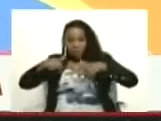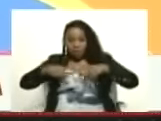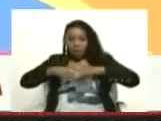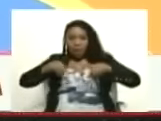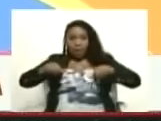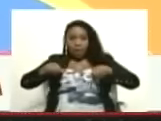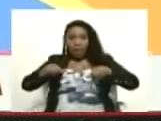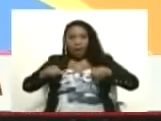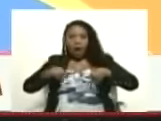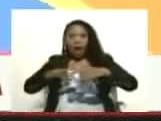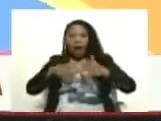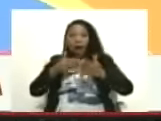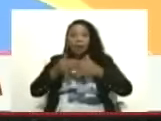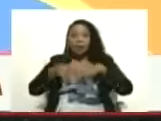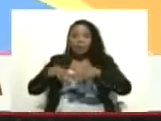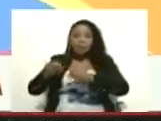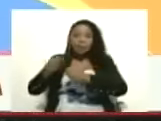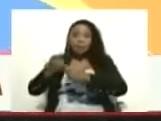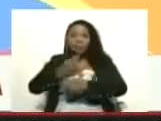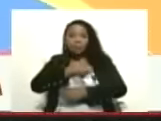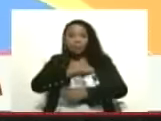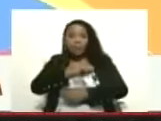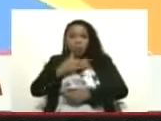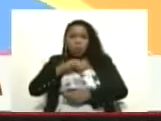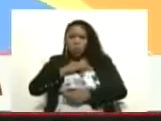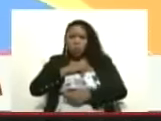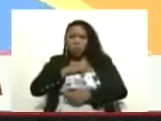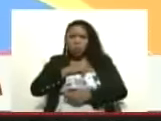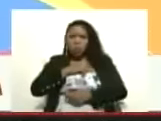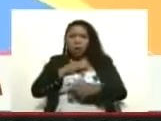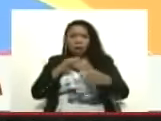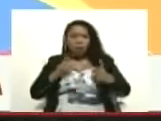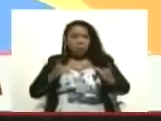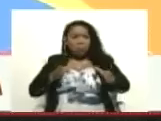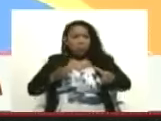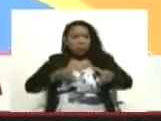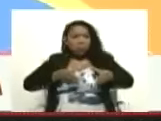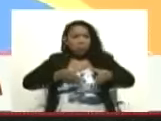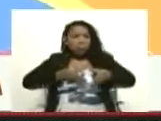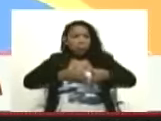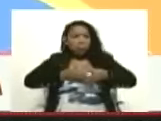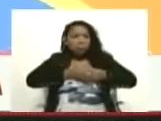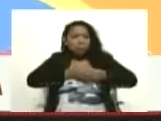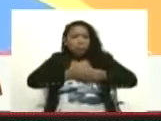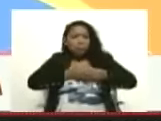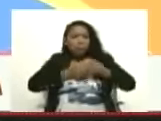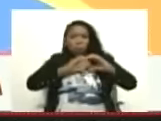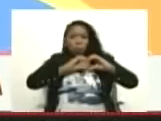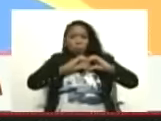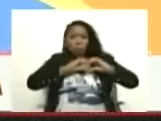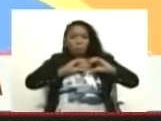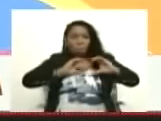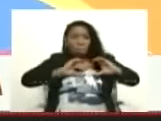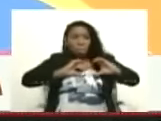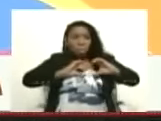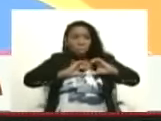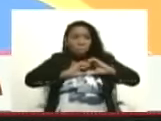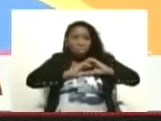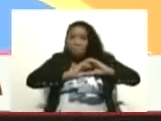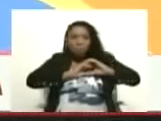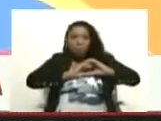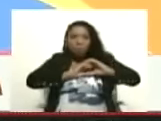imperio español a nosotros no se nos redujo nunca el corazón nosotros tenemos el corazón de Venezuela intacto tenemos el